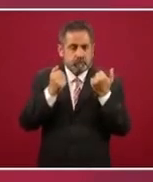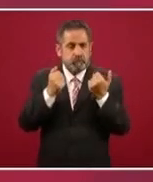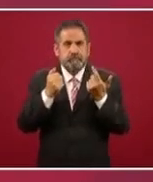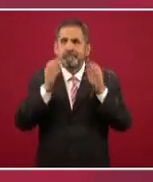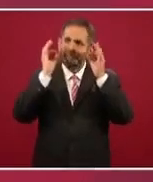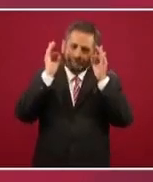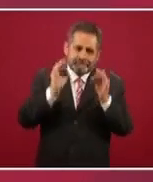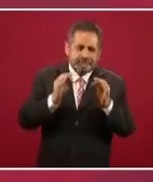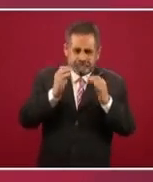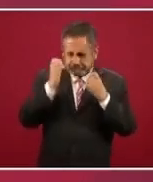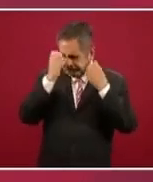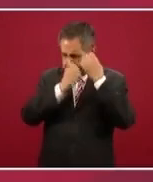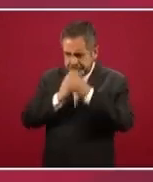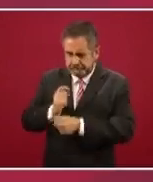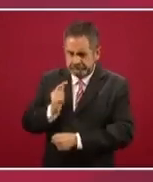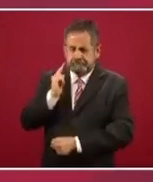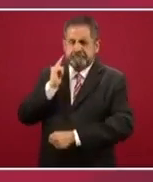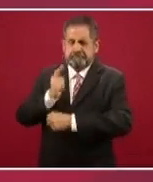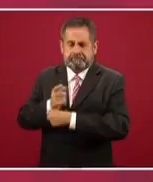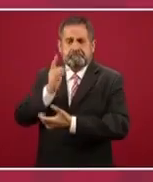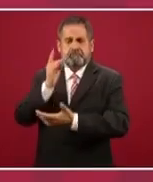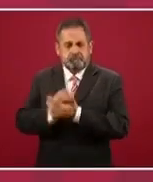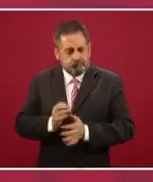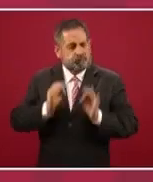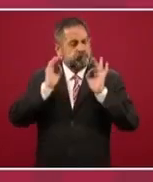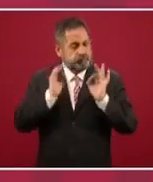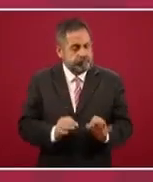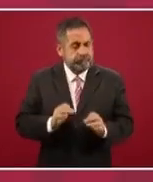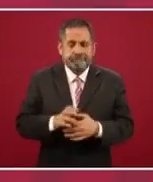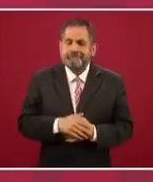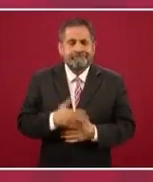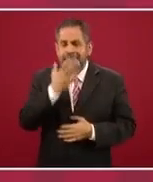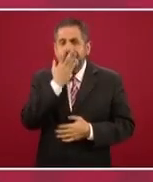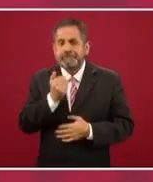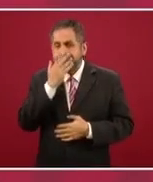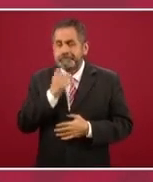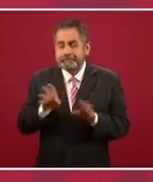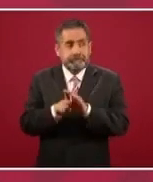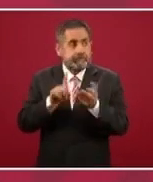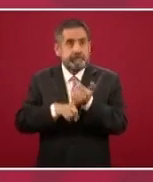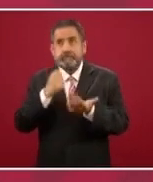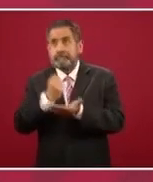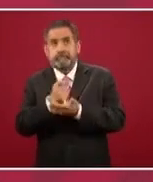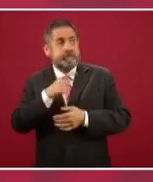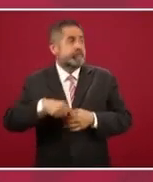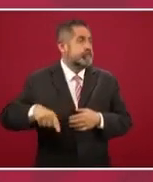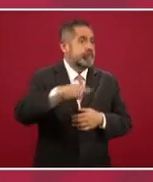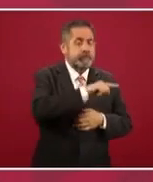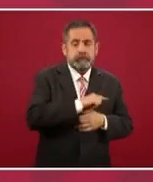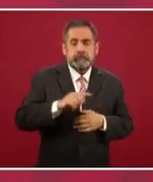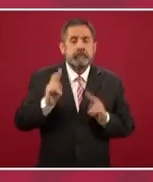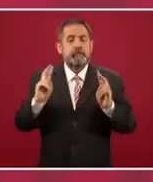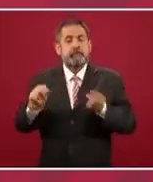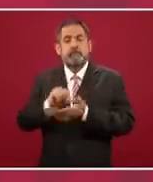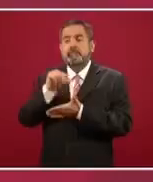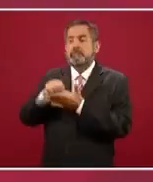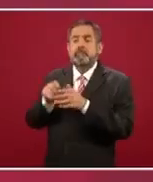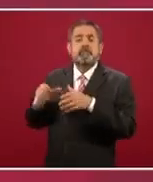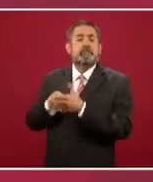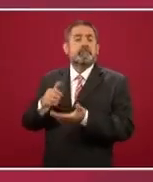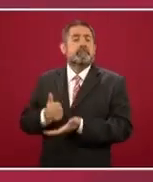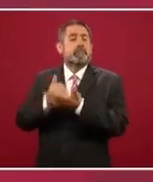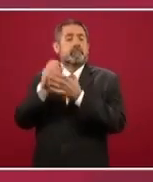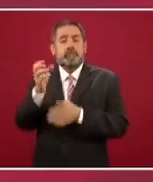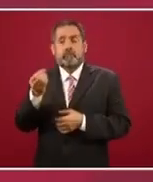acreditada por el Instituto de Referencia y Diagnóstico Epidemiológicos, que a su vez es el centro colaborador de la